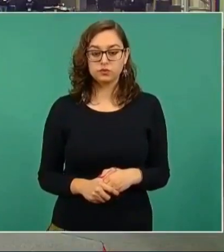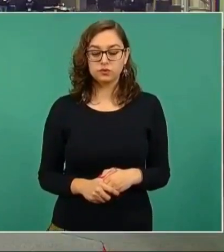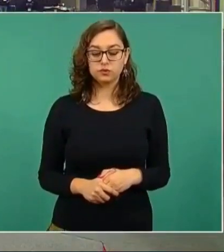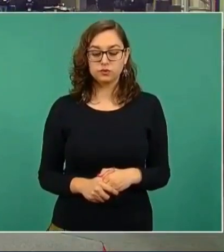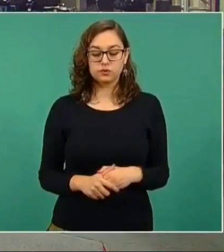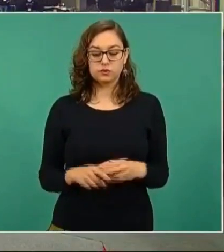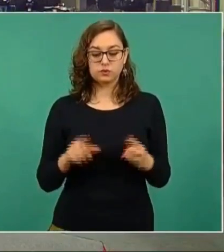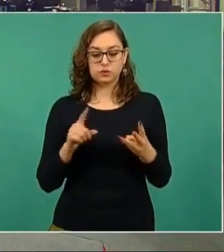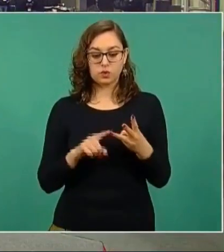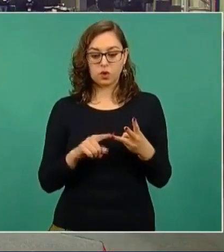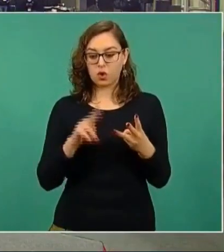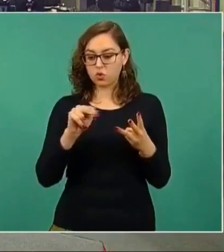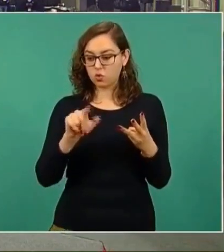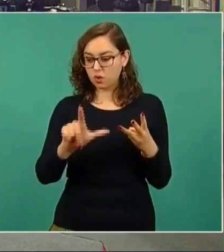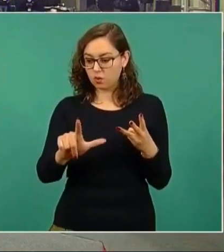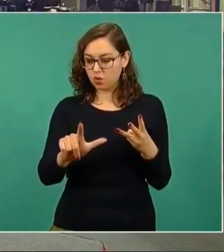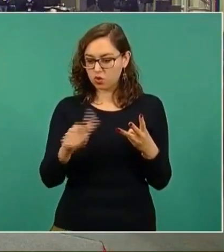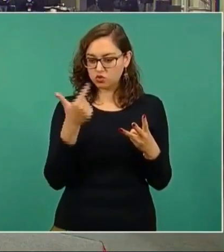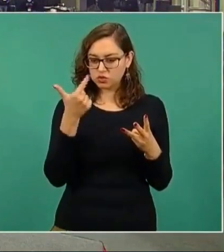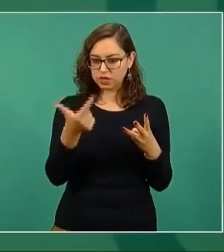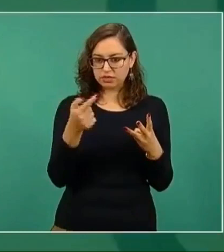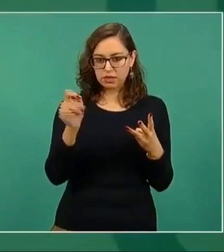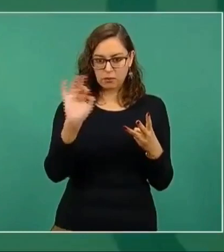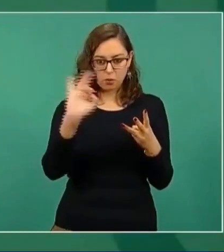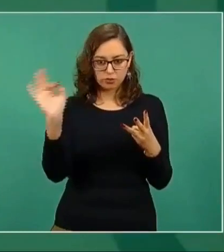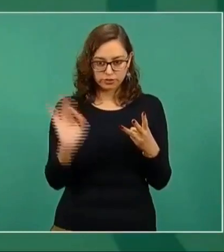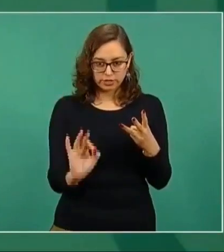Nuevo León 7.